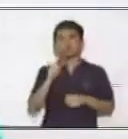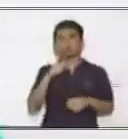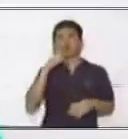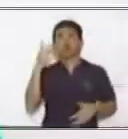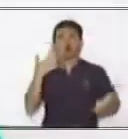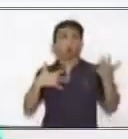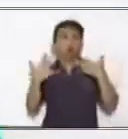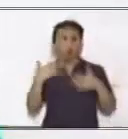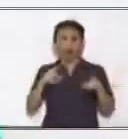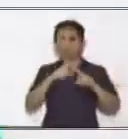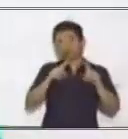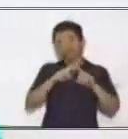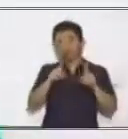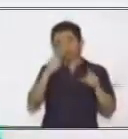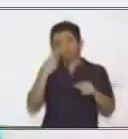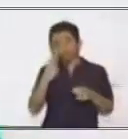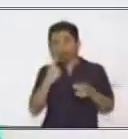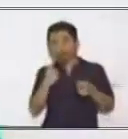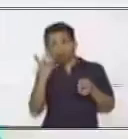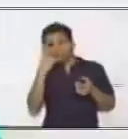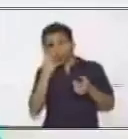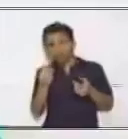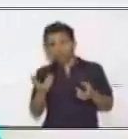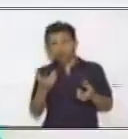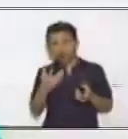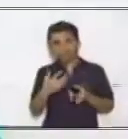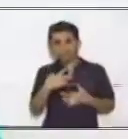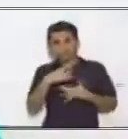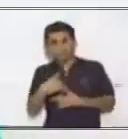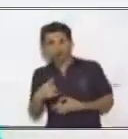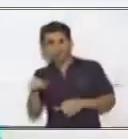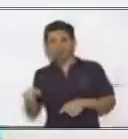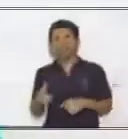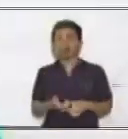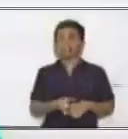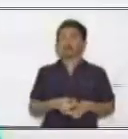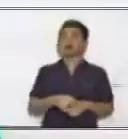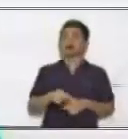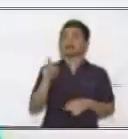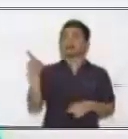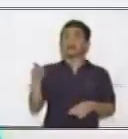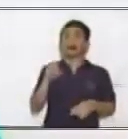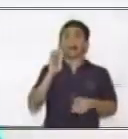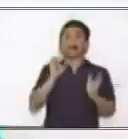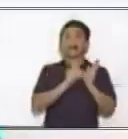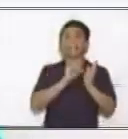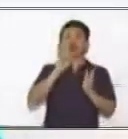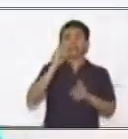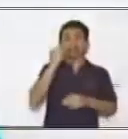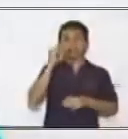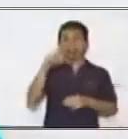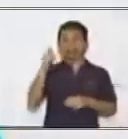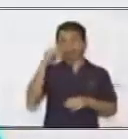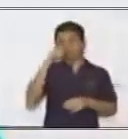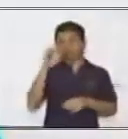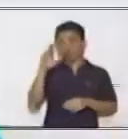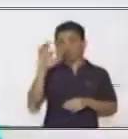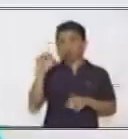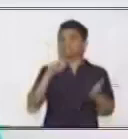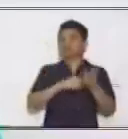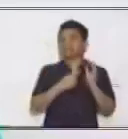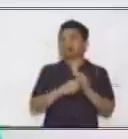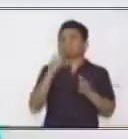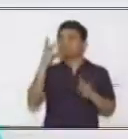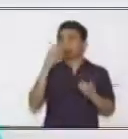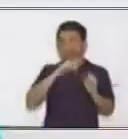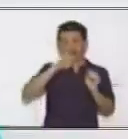para que se mire más atractivo. Y ya saben que este triángulo tiene siempre sus tres lados iguales. Muy